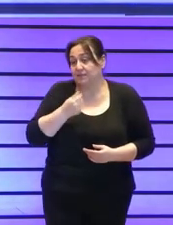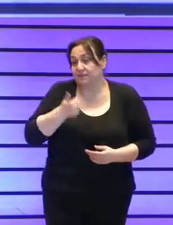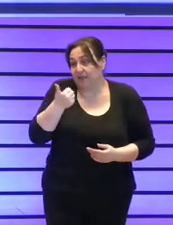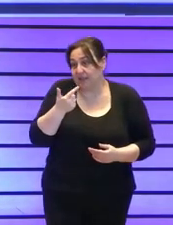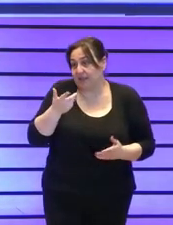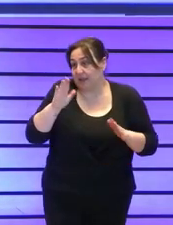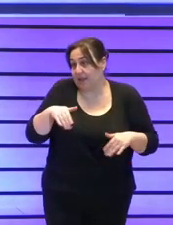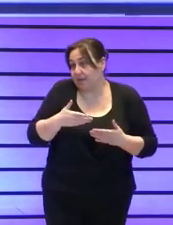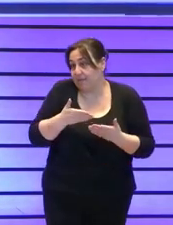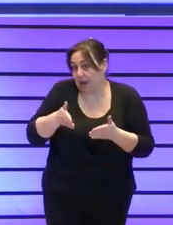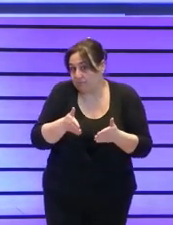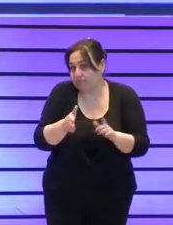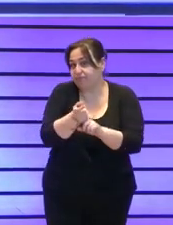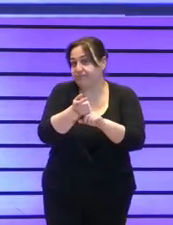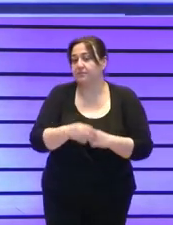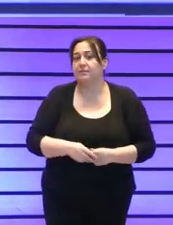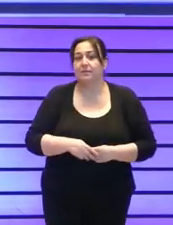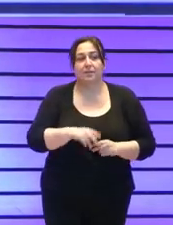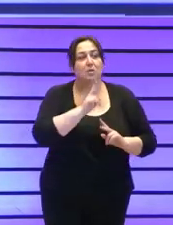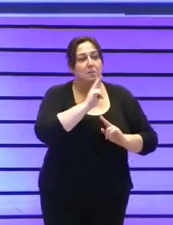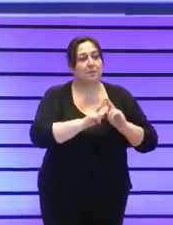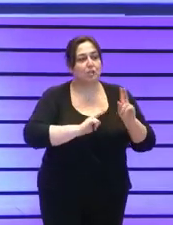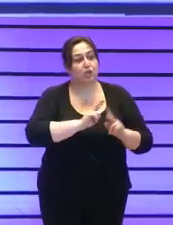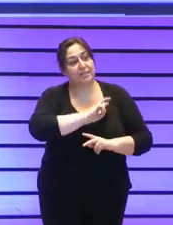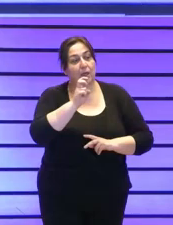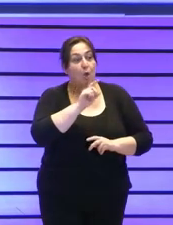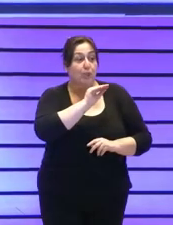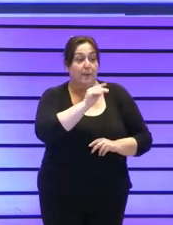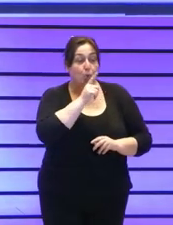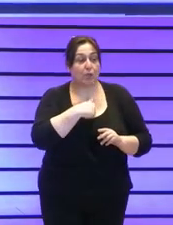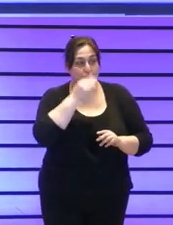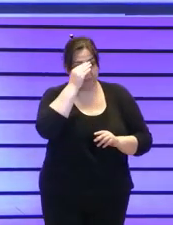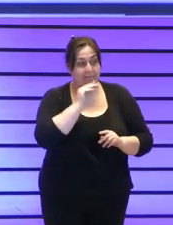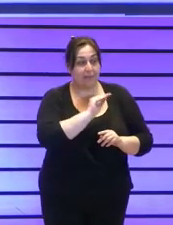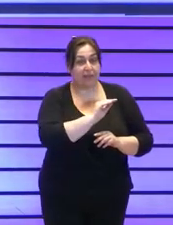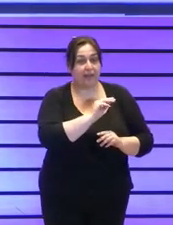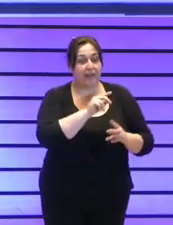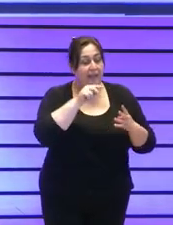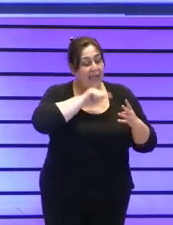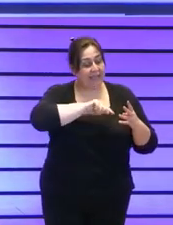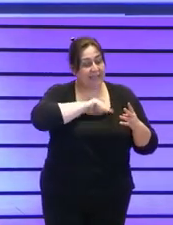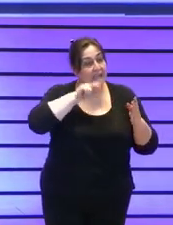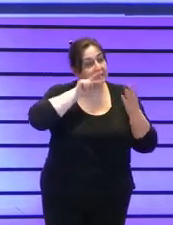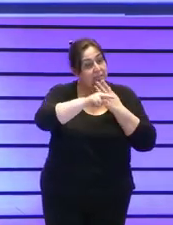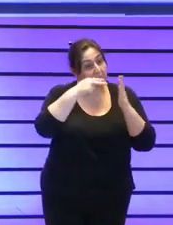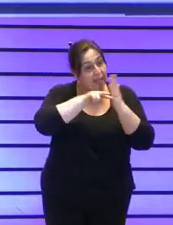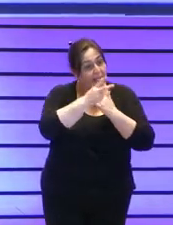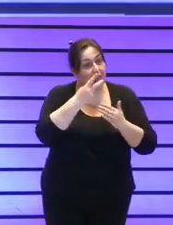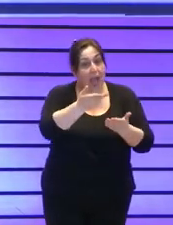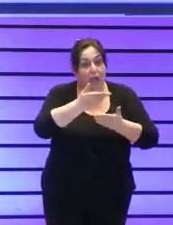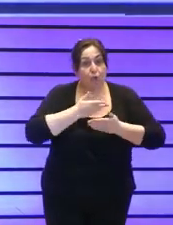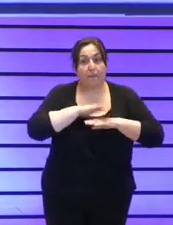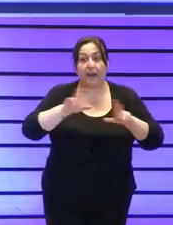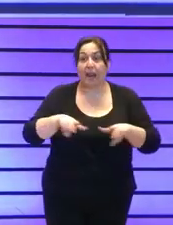es mucho más fácil de captar. Ya me has contestado otra pregunta que te pensaba hacer. Ética y transparencia nos ayudan a que la sociedad confíe